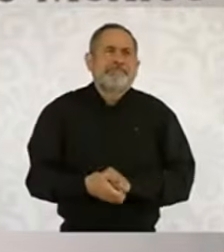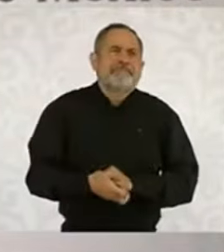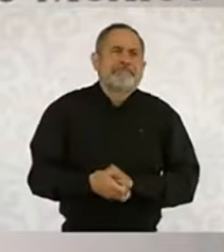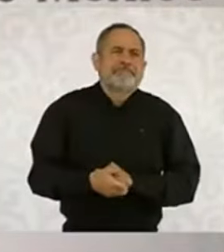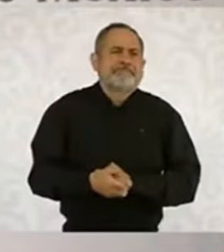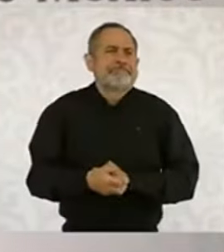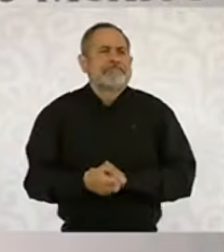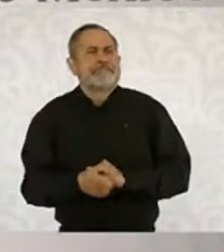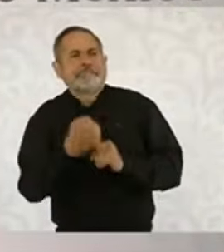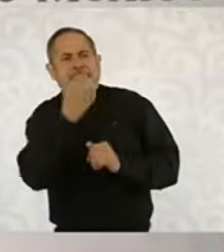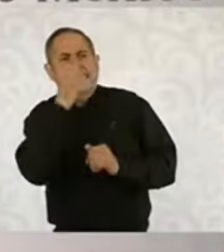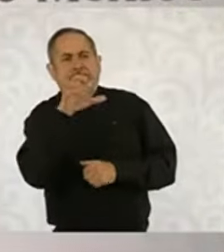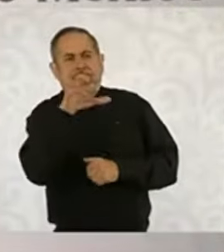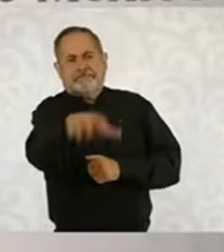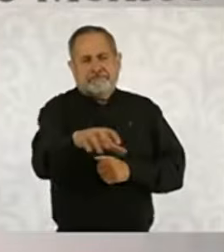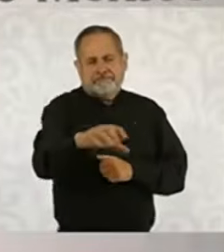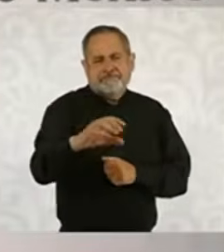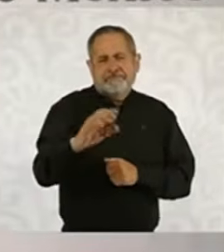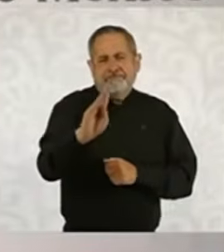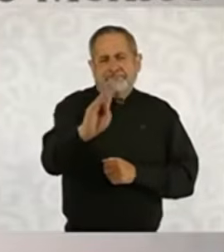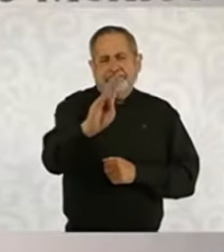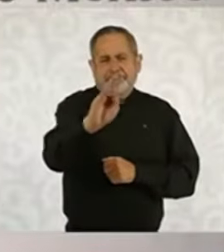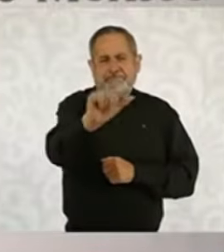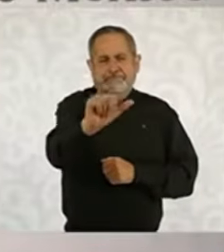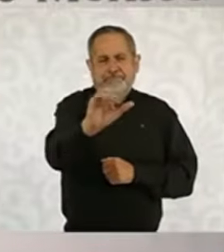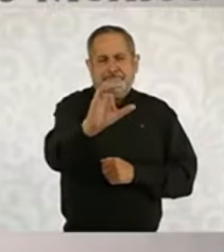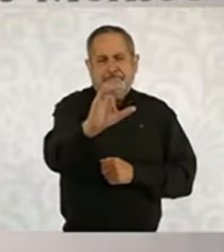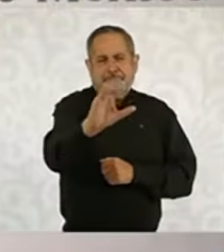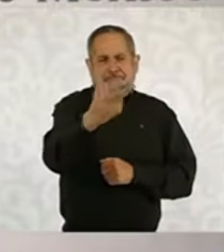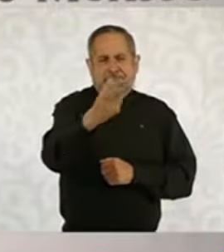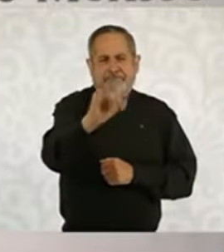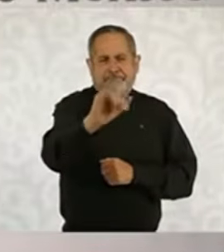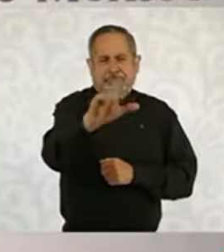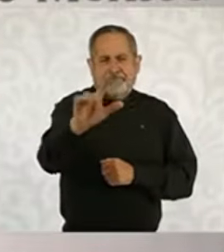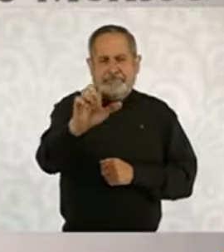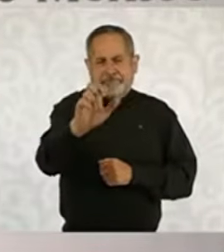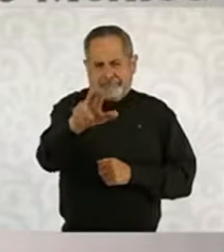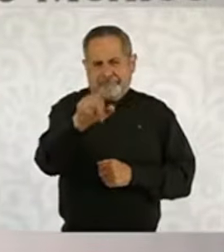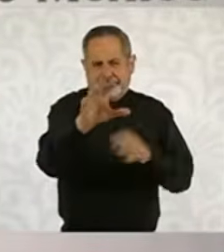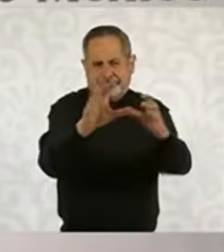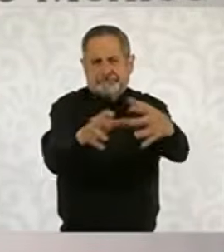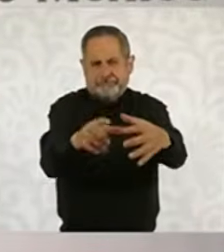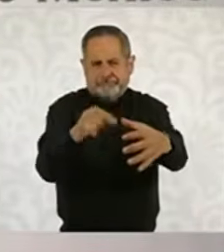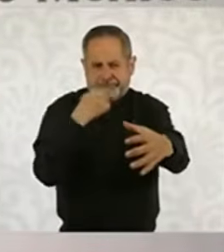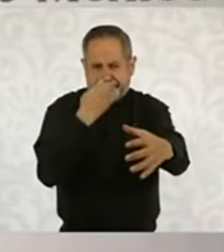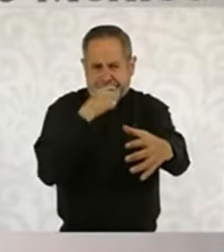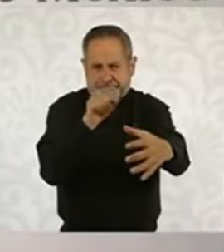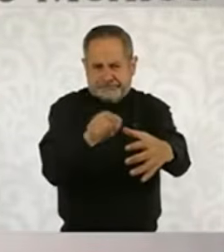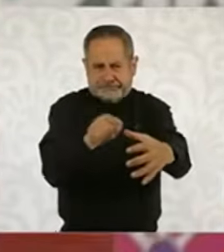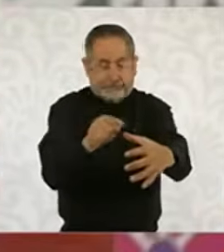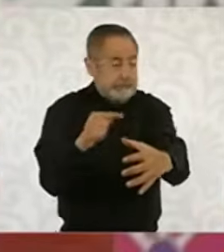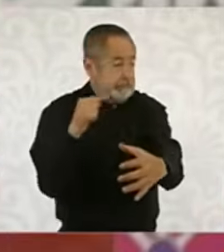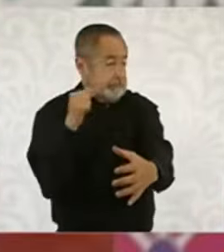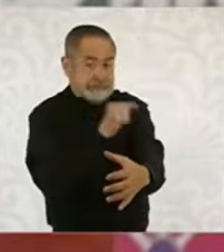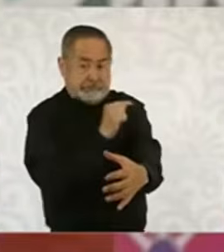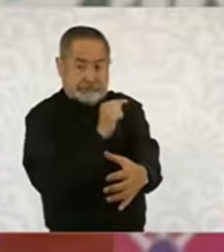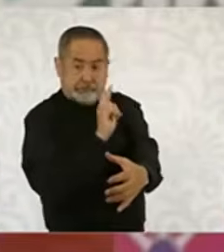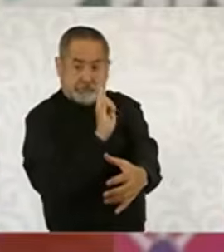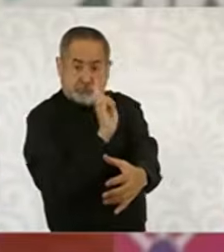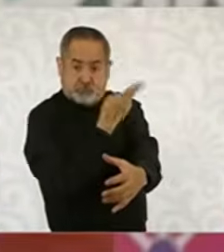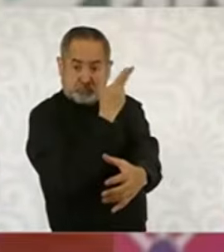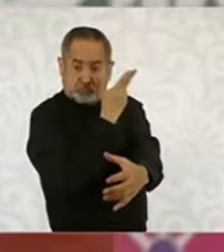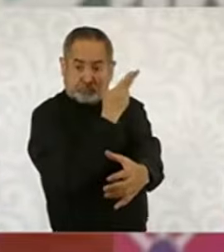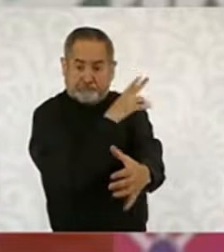a apadrinar, es decir, les va a dar a cada bachillerato